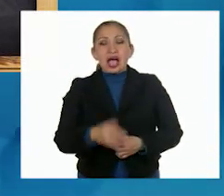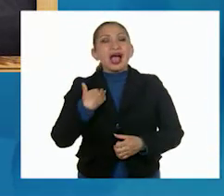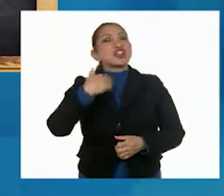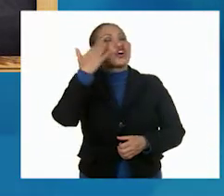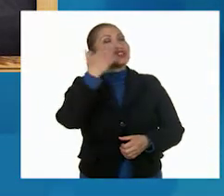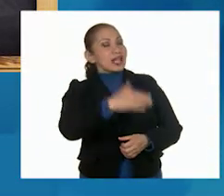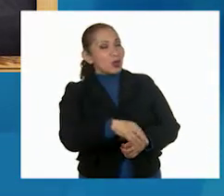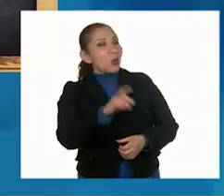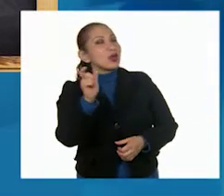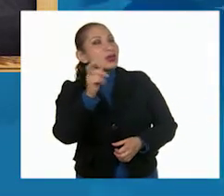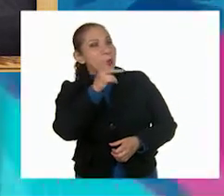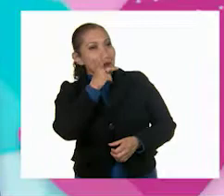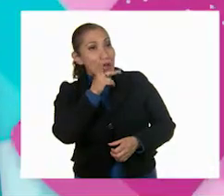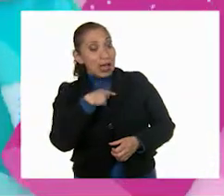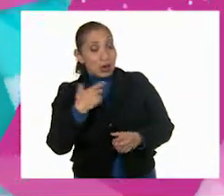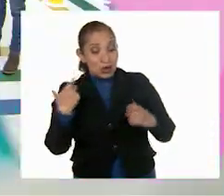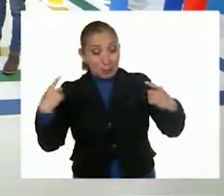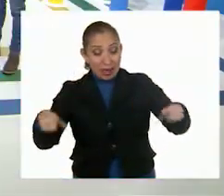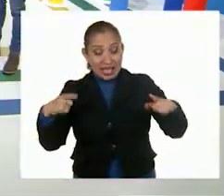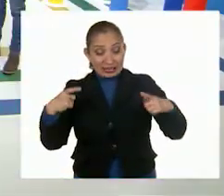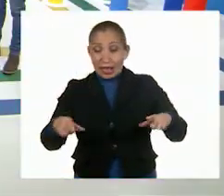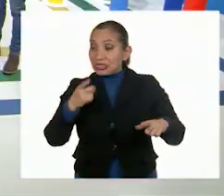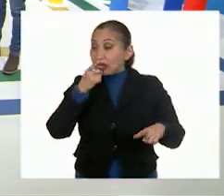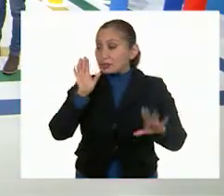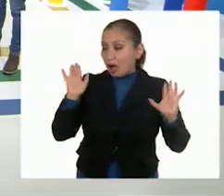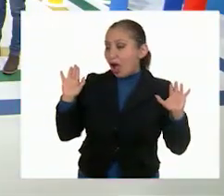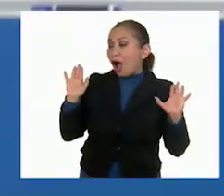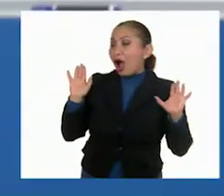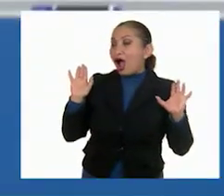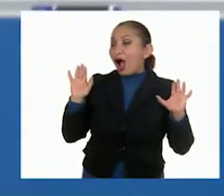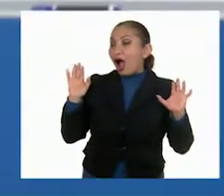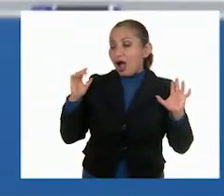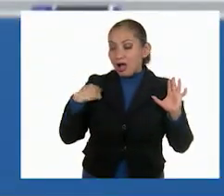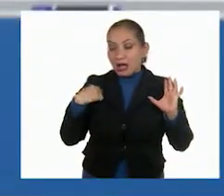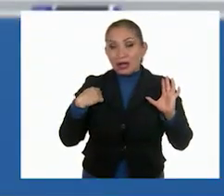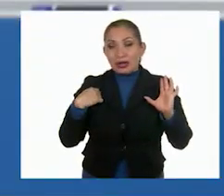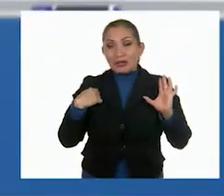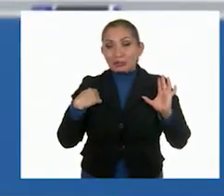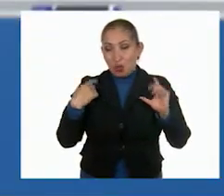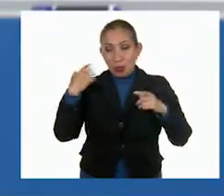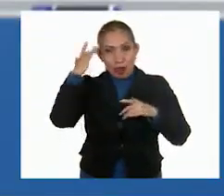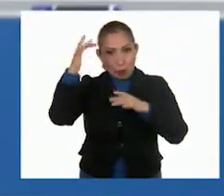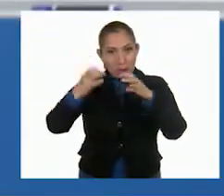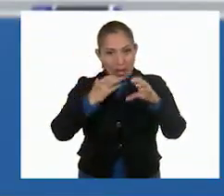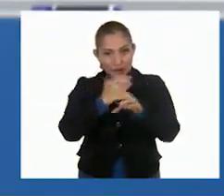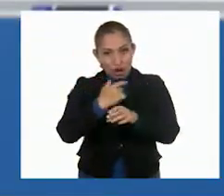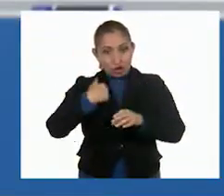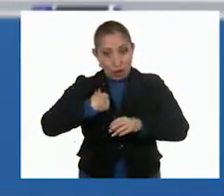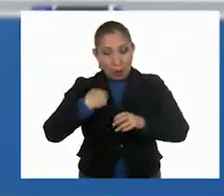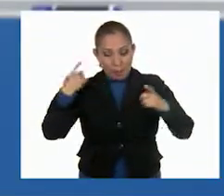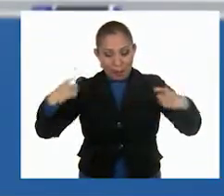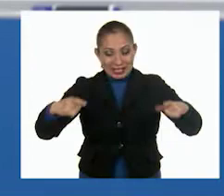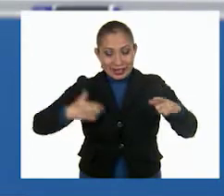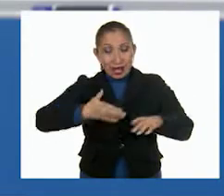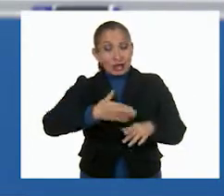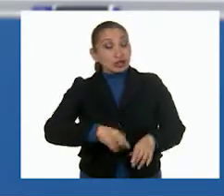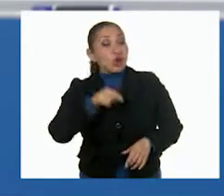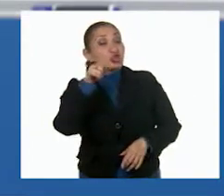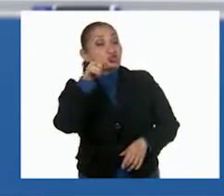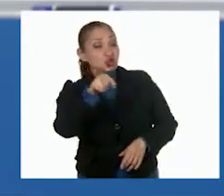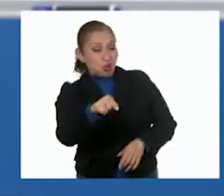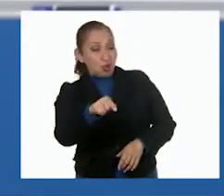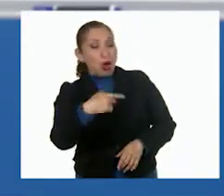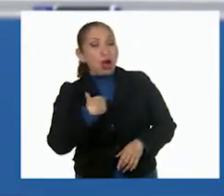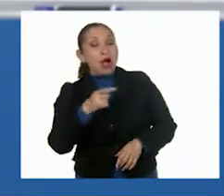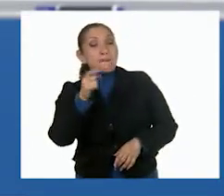cuando partimos el pastel nos dice... cuando es nuestro cumpleaños y yo parto mi pastel, me dice, tú